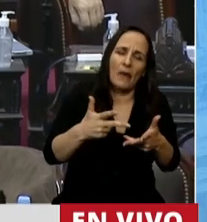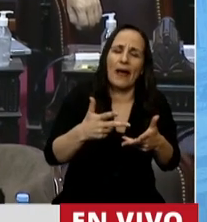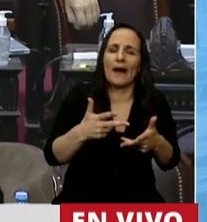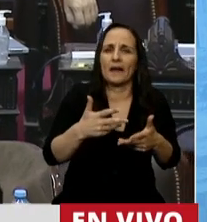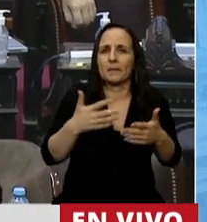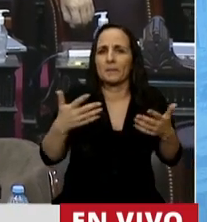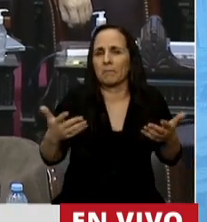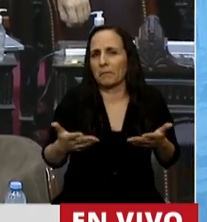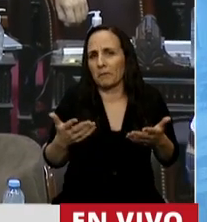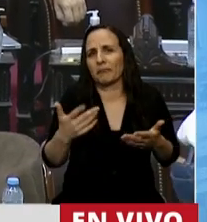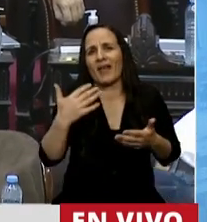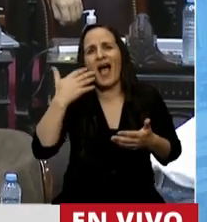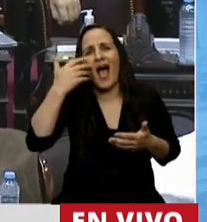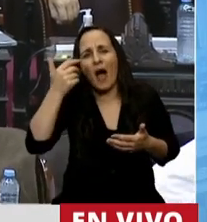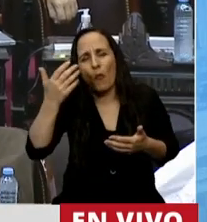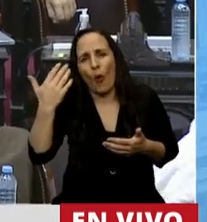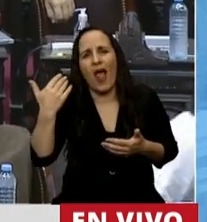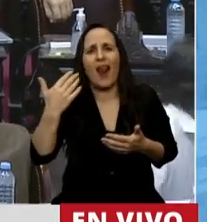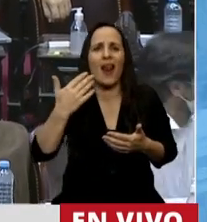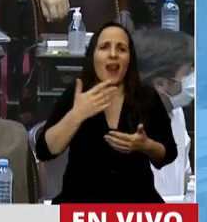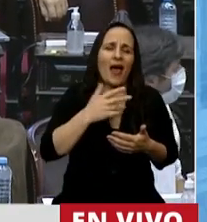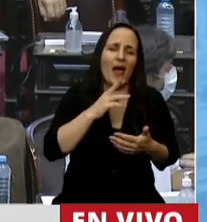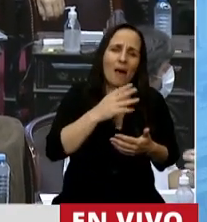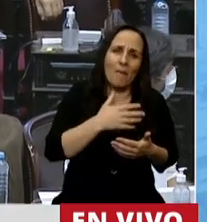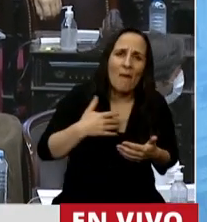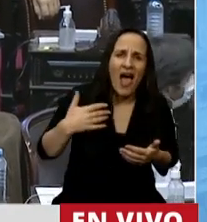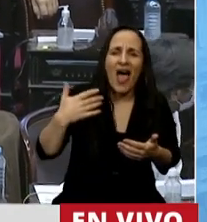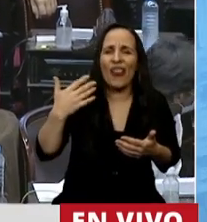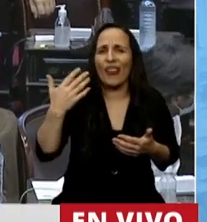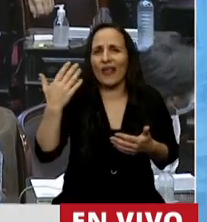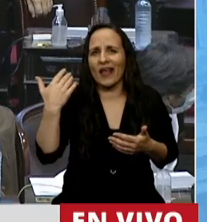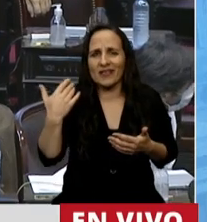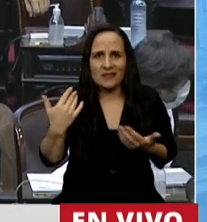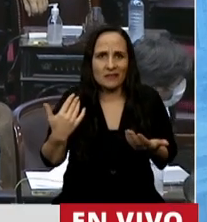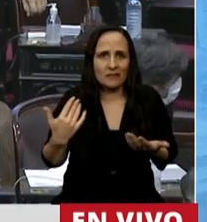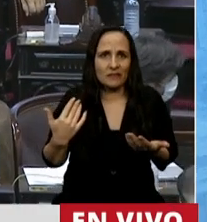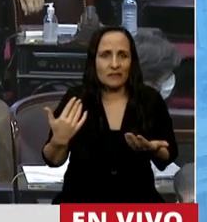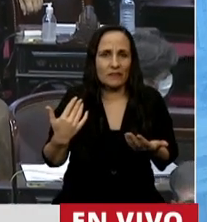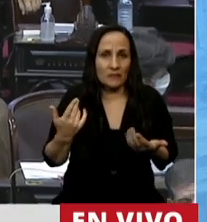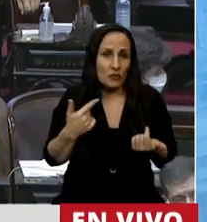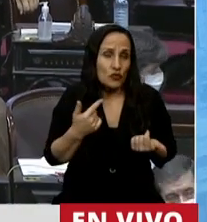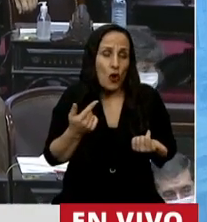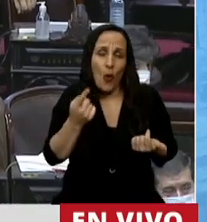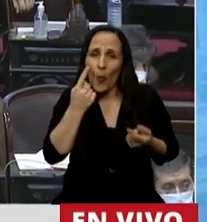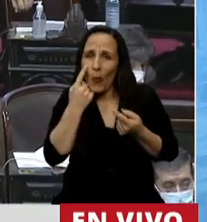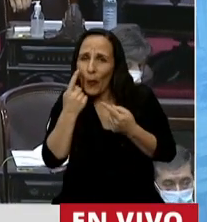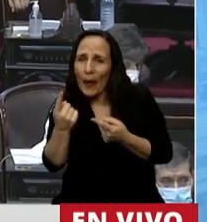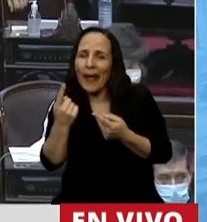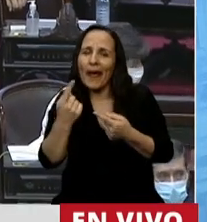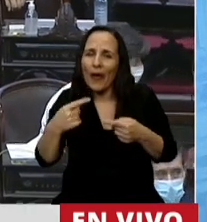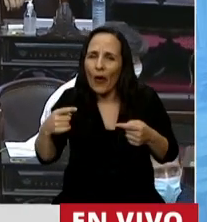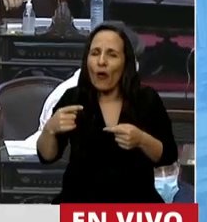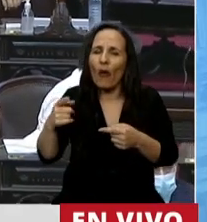nuestras abuelas, de nuestras madres, hace mucho tiempo atrás y actualmente, lo veo, lo escucho a